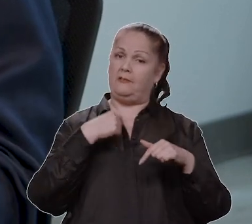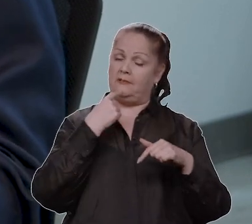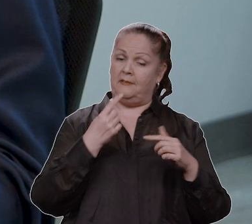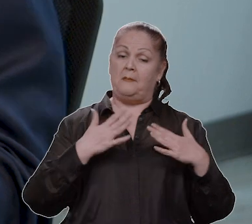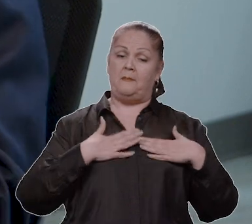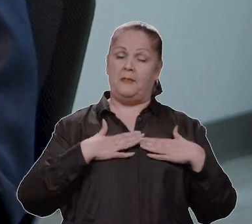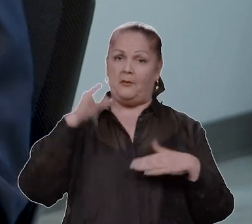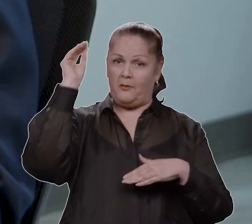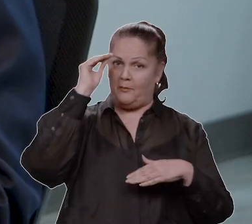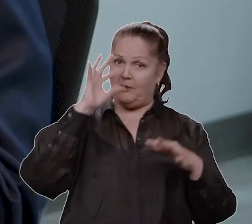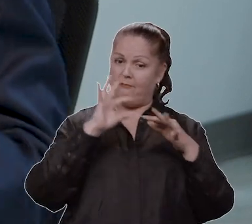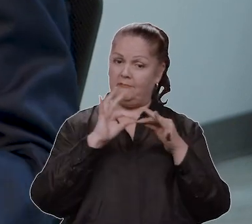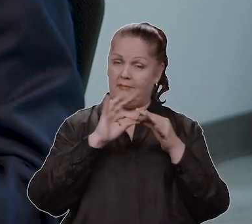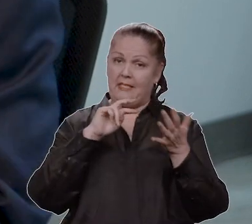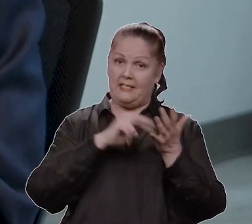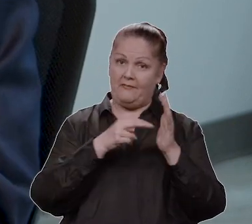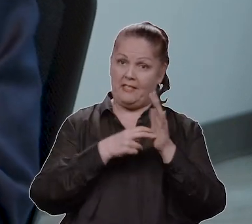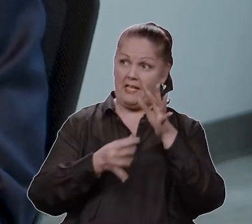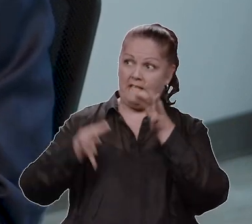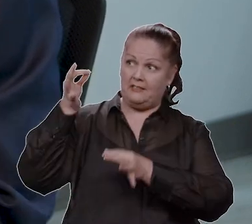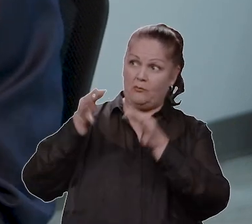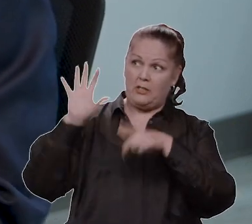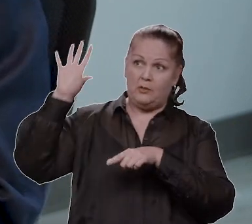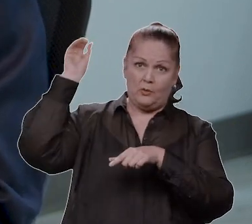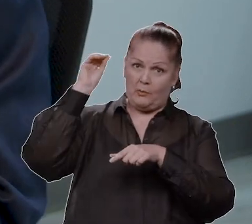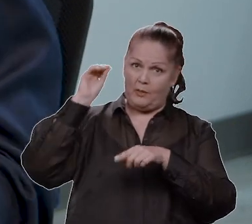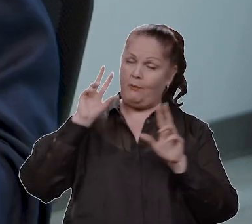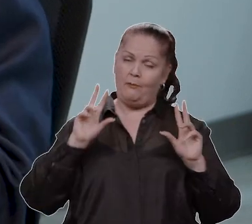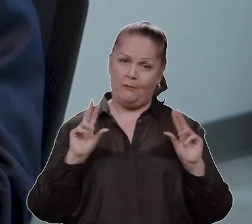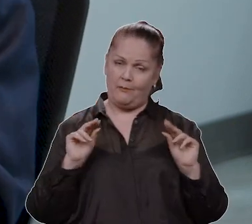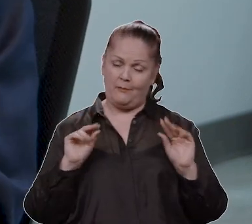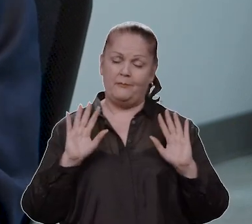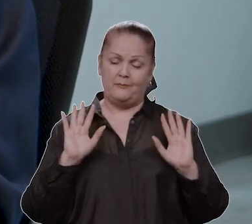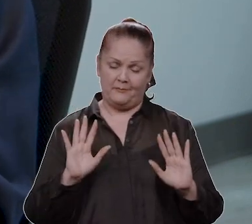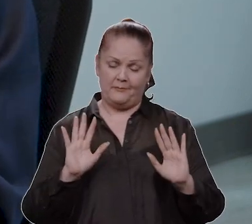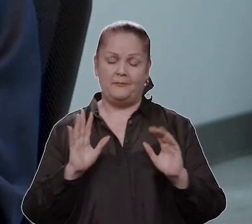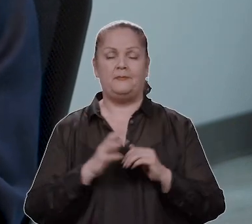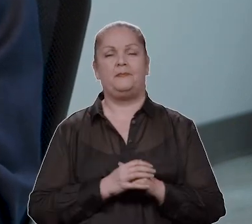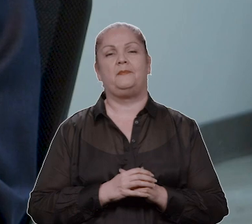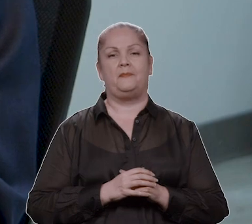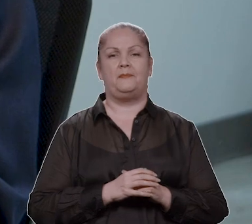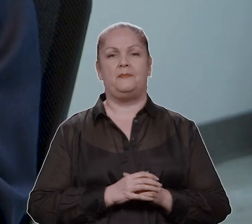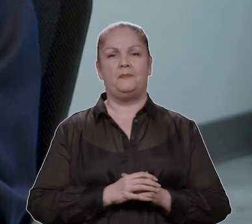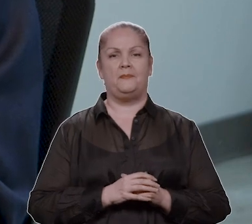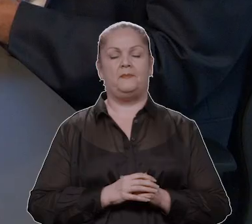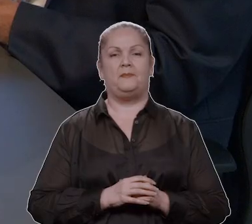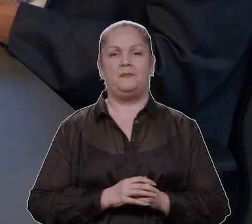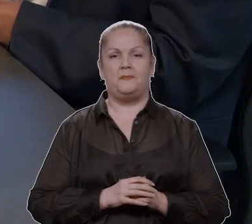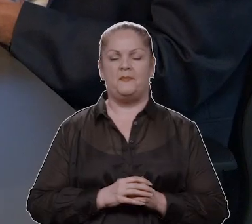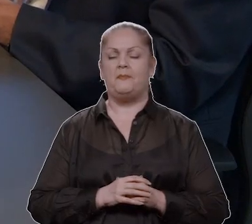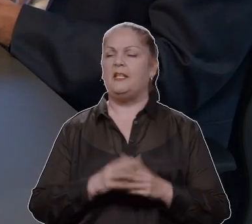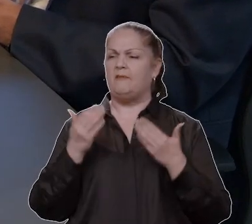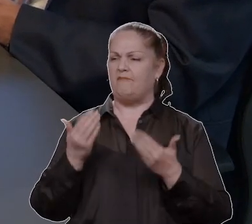lo que yo comparta con ustedes no necesariamente va a representar la posición oficial del Poder Judicial en todo lo que tenga que expresar.